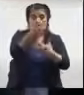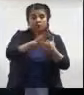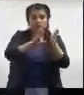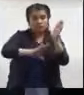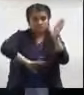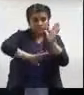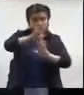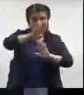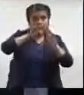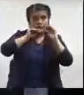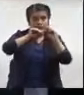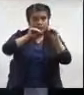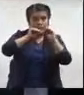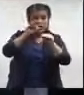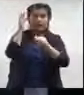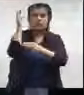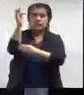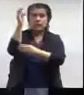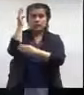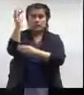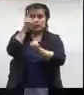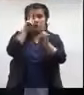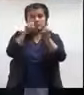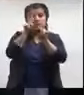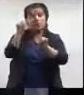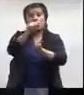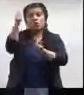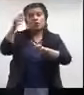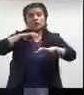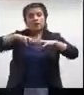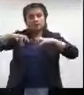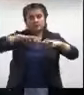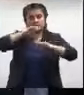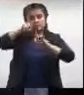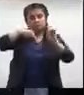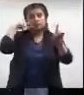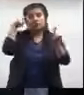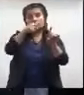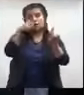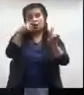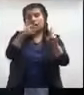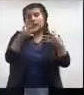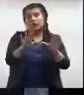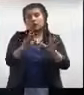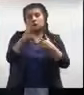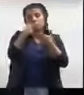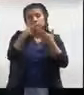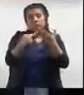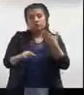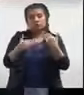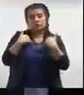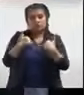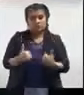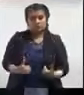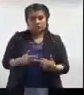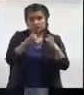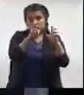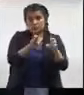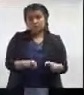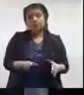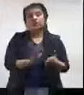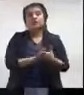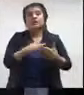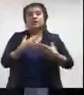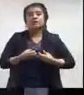desarrollo, formación, capacitación y otras actividades relacionadas con el recurso humano. Dirección